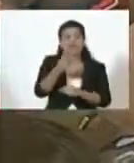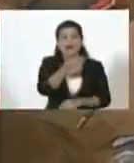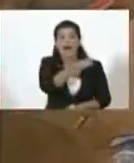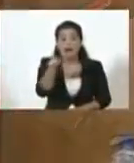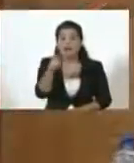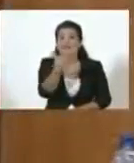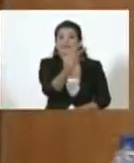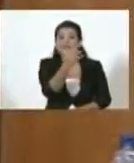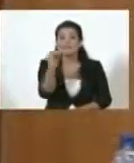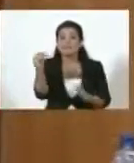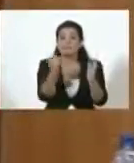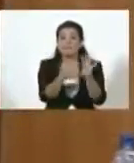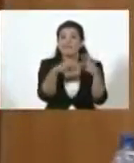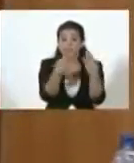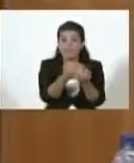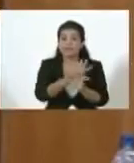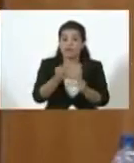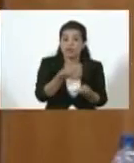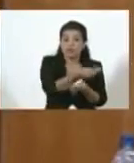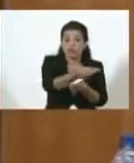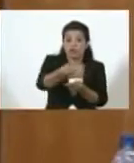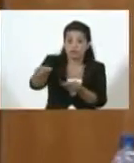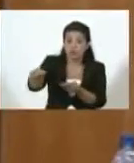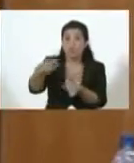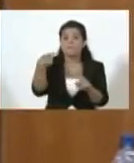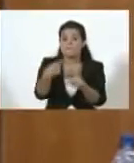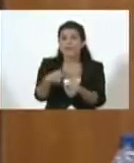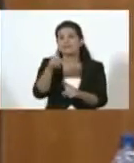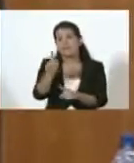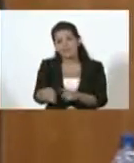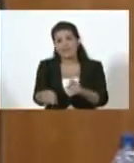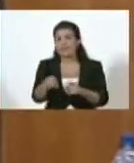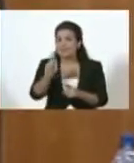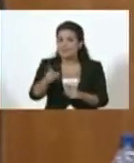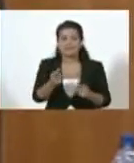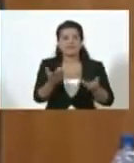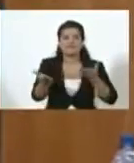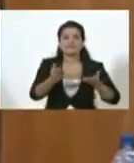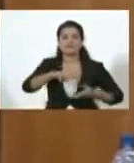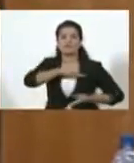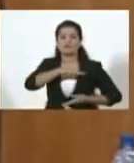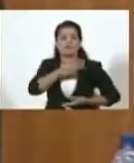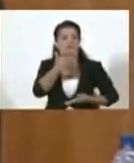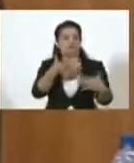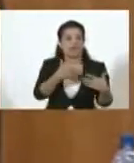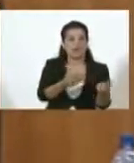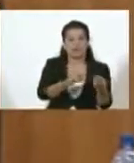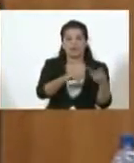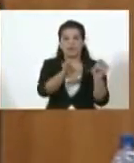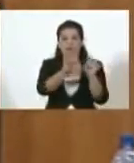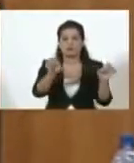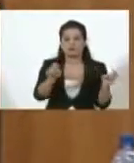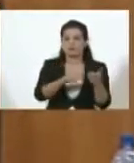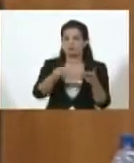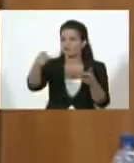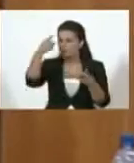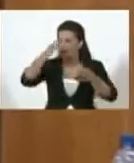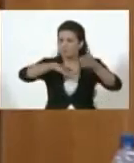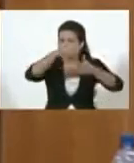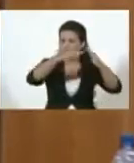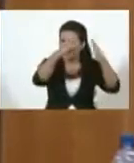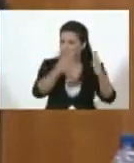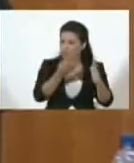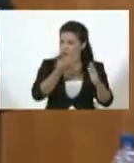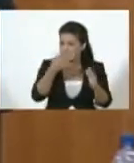mil hogares, pero además debe llegar todos los servicios de las misiones, salud, educación. Barrio Nuevo, Barrio Tricolor, Vivienda